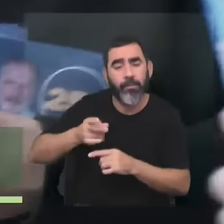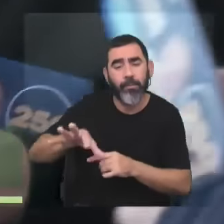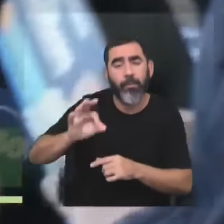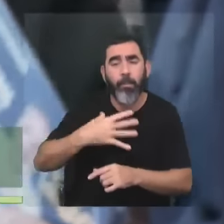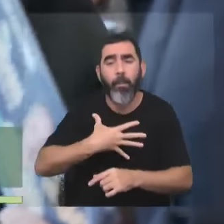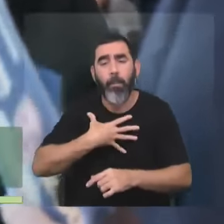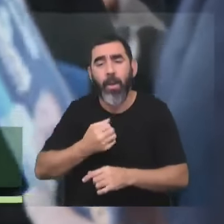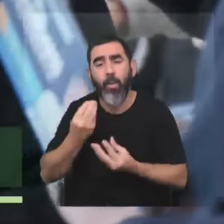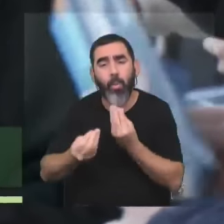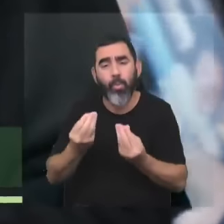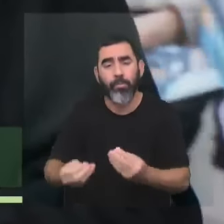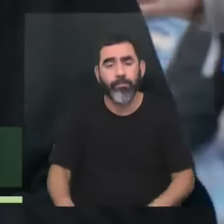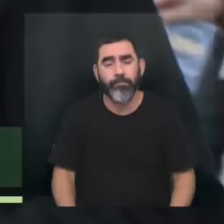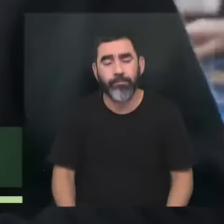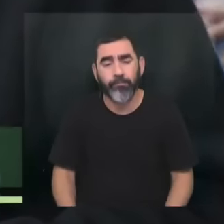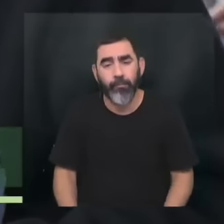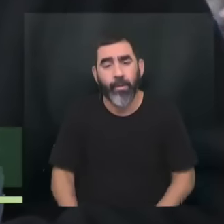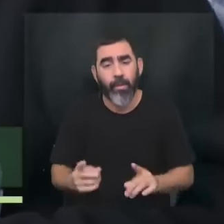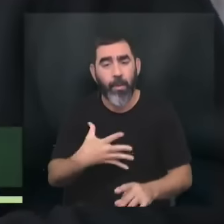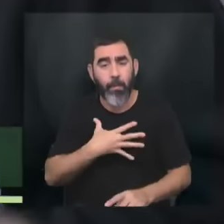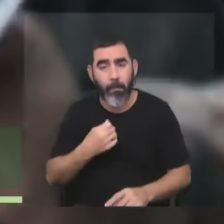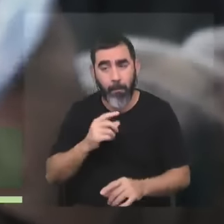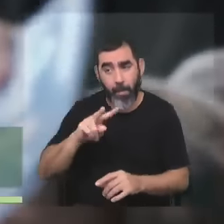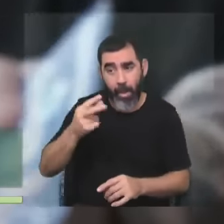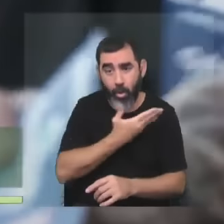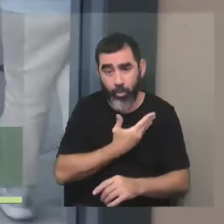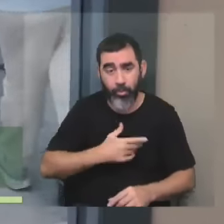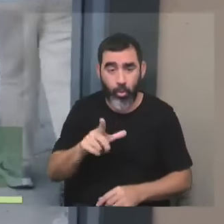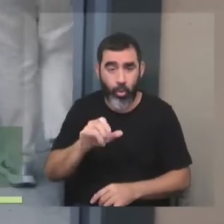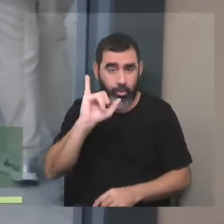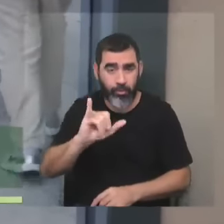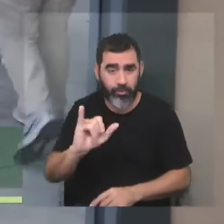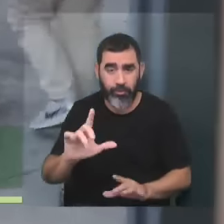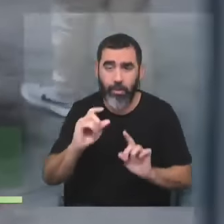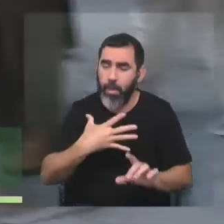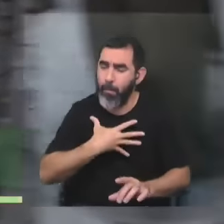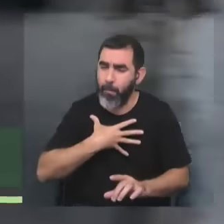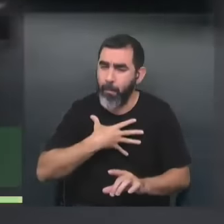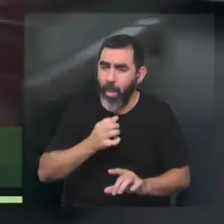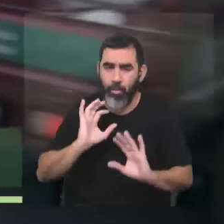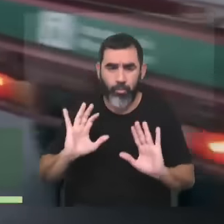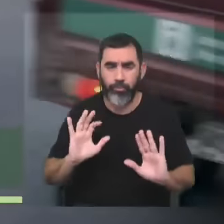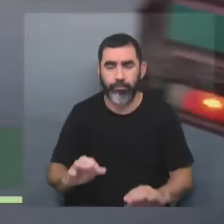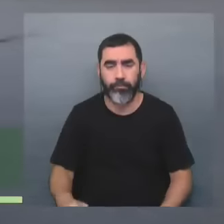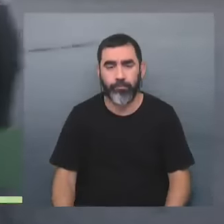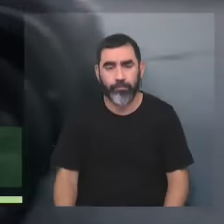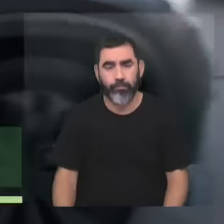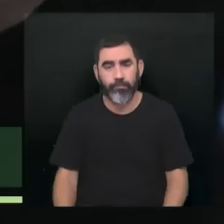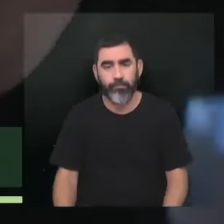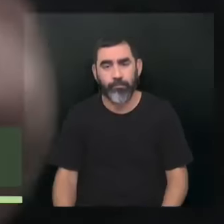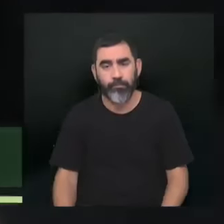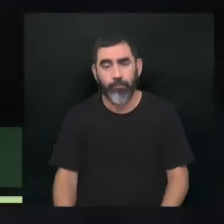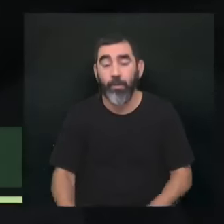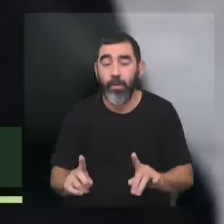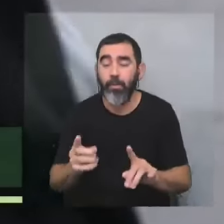Nacional cómo lo ves vos tendría que ser del partido Nacional la fórmula sí tiene que ser bien Blanca necesariamente bien Blanca tiene que